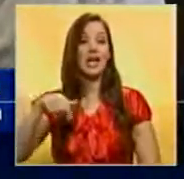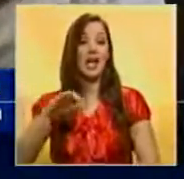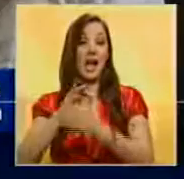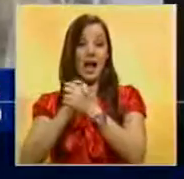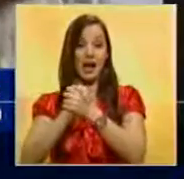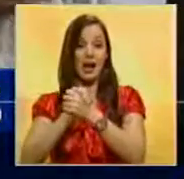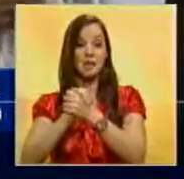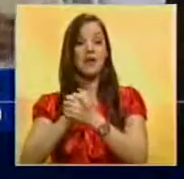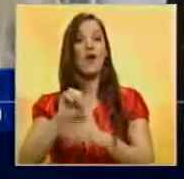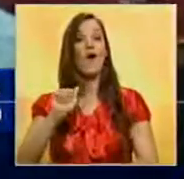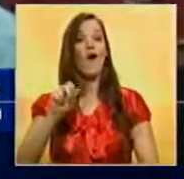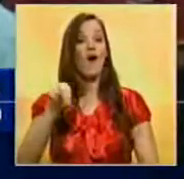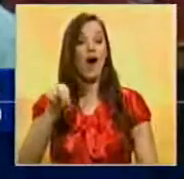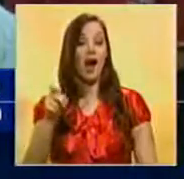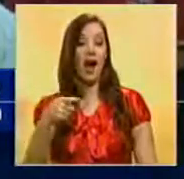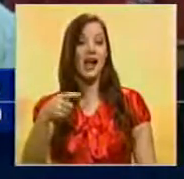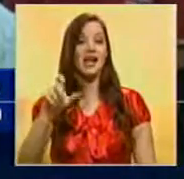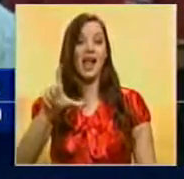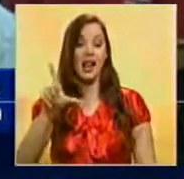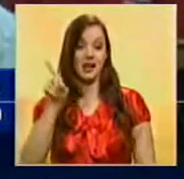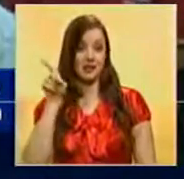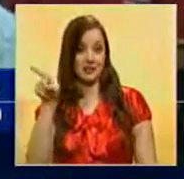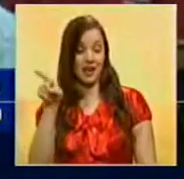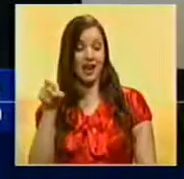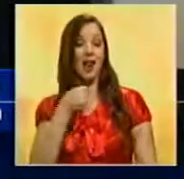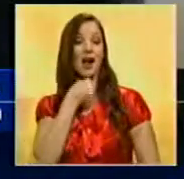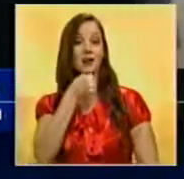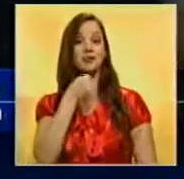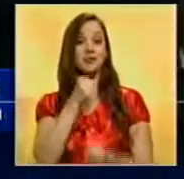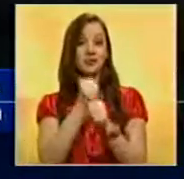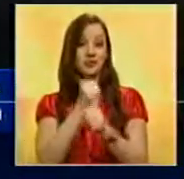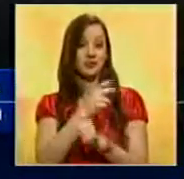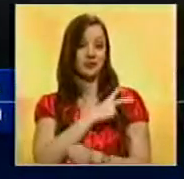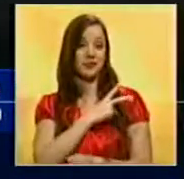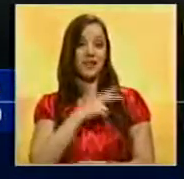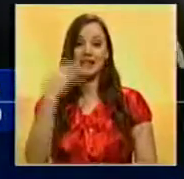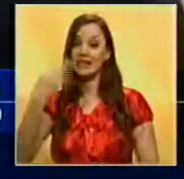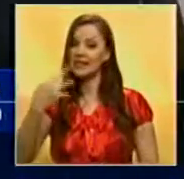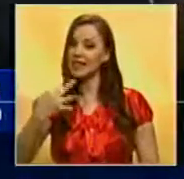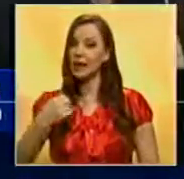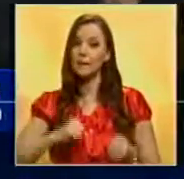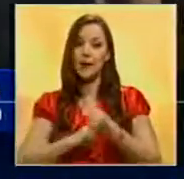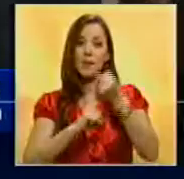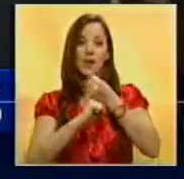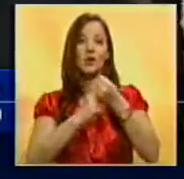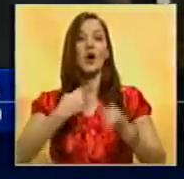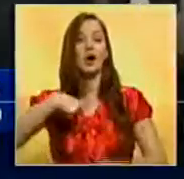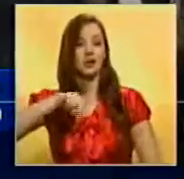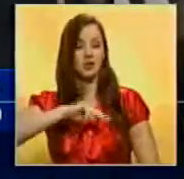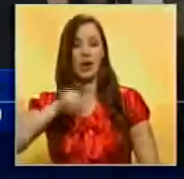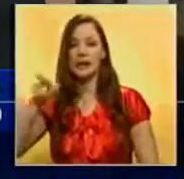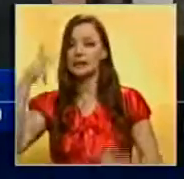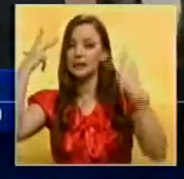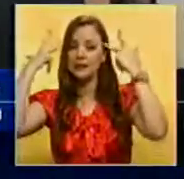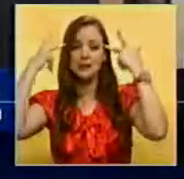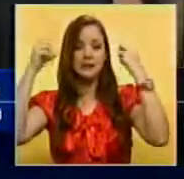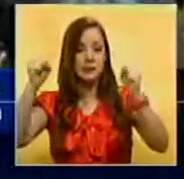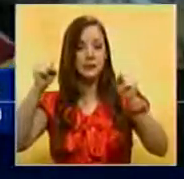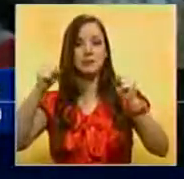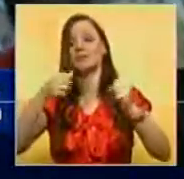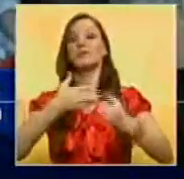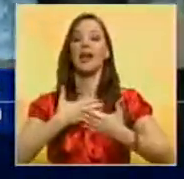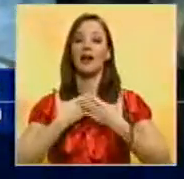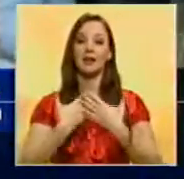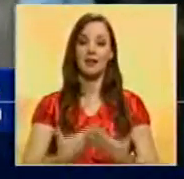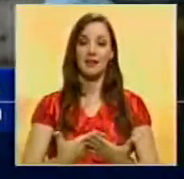Ángel Marcano, corresponsal de Venevisión, quien siempre nos ha apoyado, quien con su profesionalismo, su